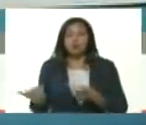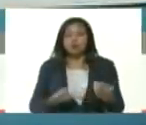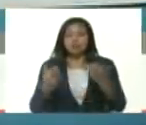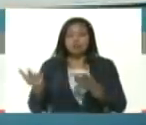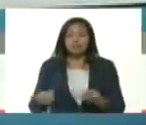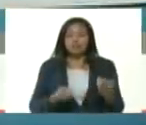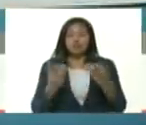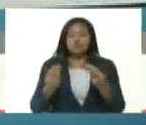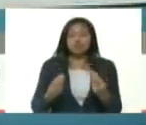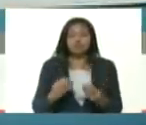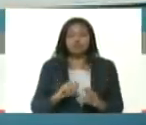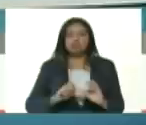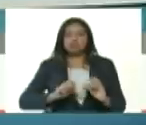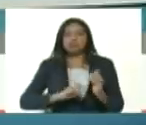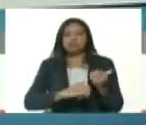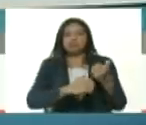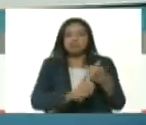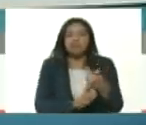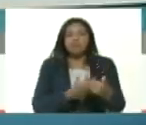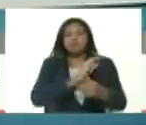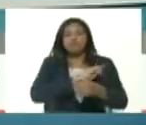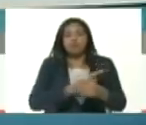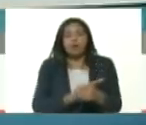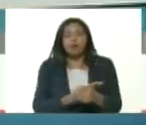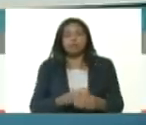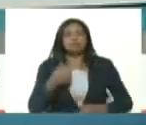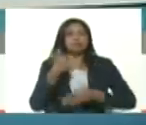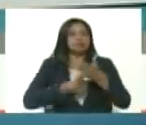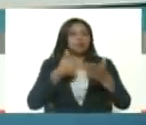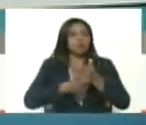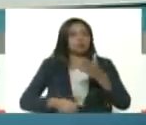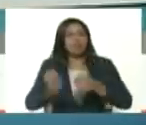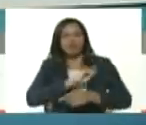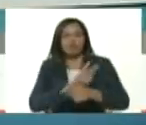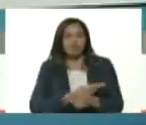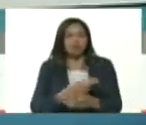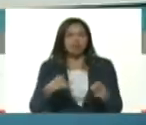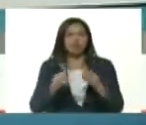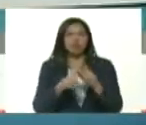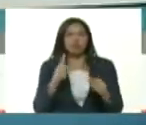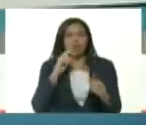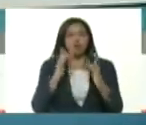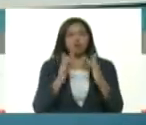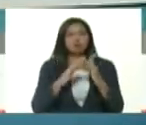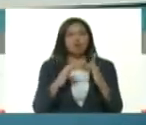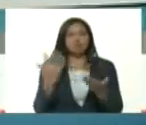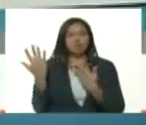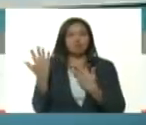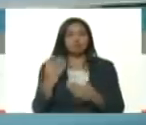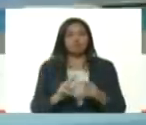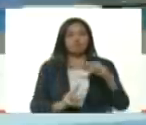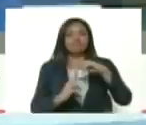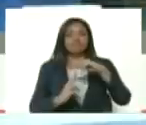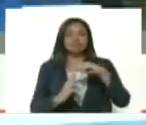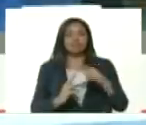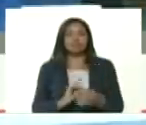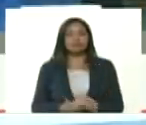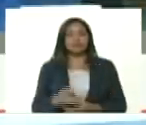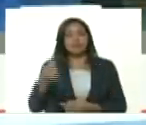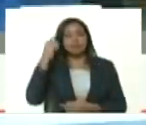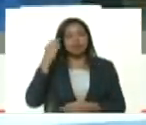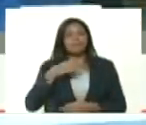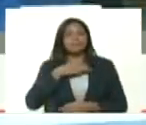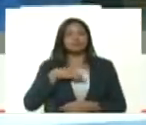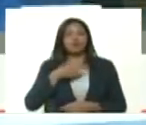gran presión, bueno, y han guapiado, pues, allí con fuerza. Vamos a darle el pase a Freddy Bernal, este día de la